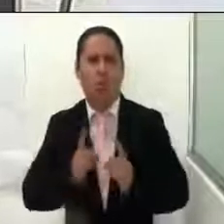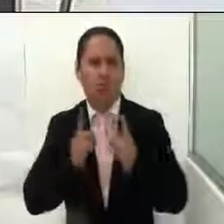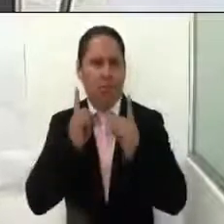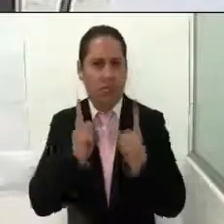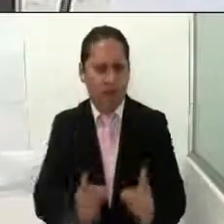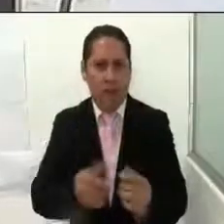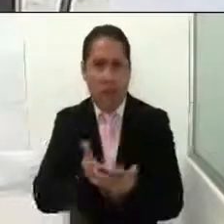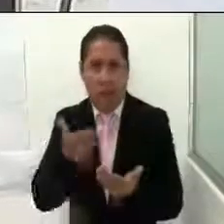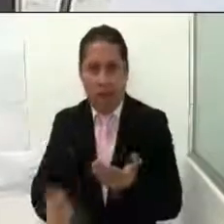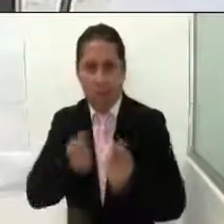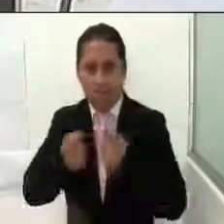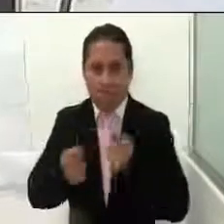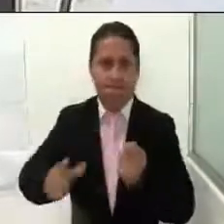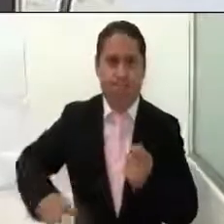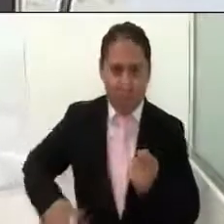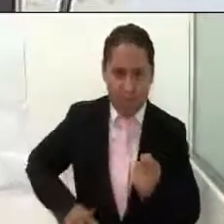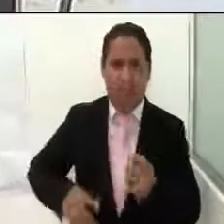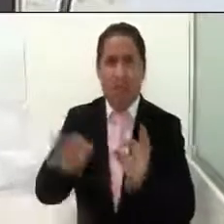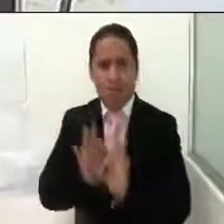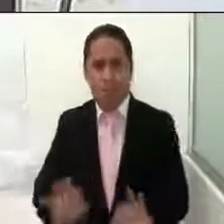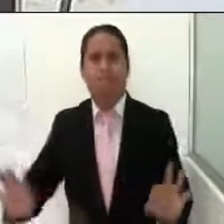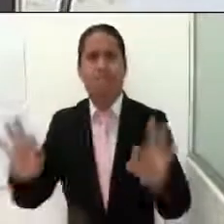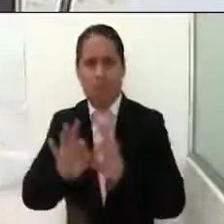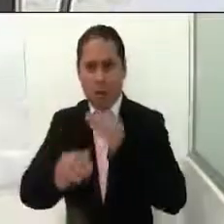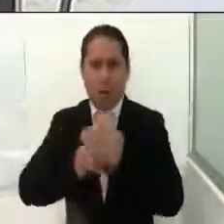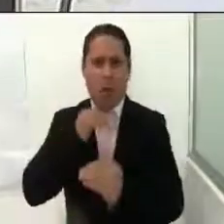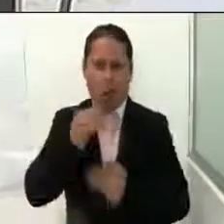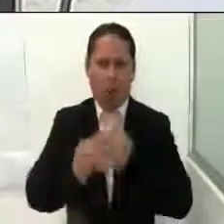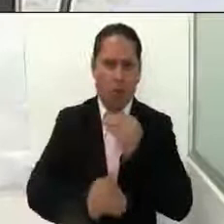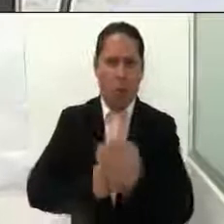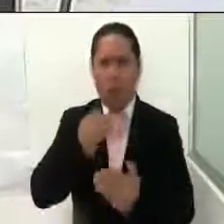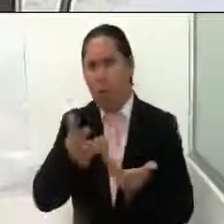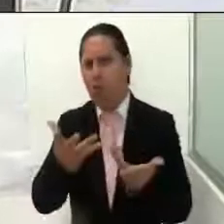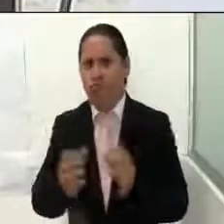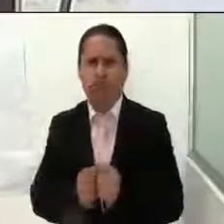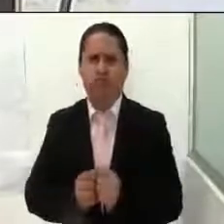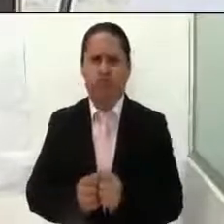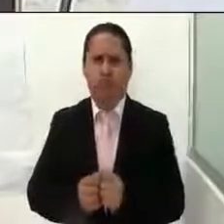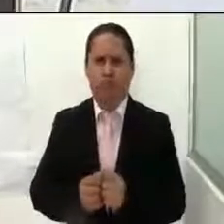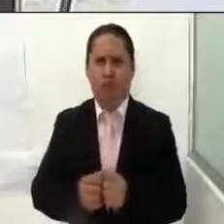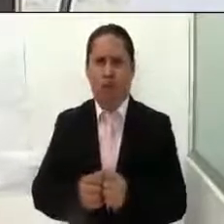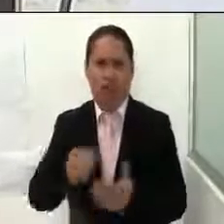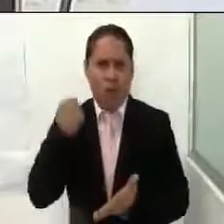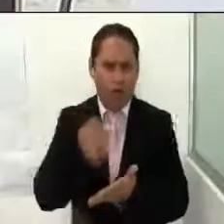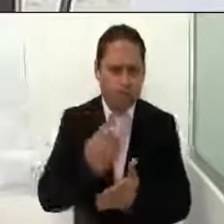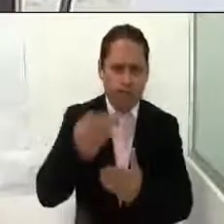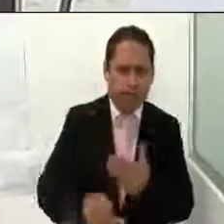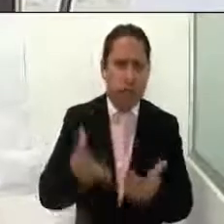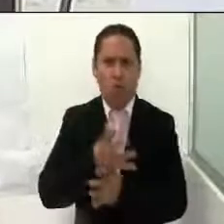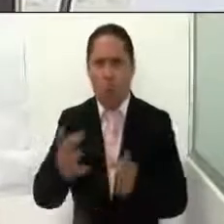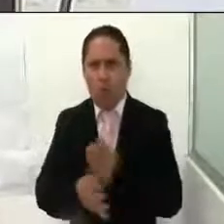administración ha realizado importantes avances legislativos desarrollándose una base conceptual y